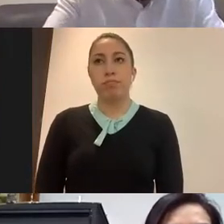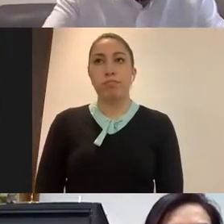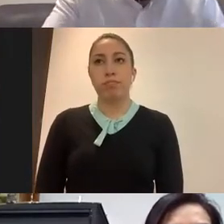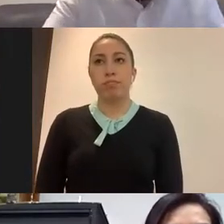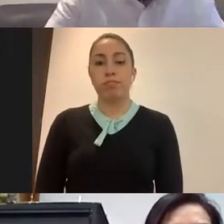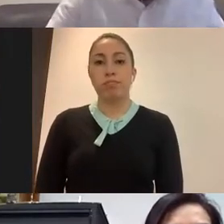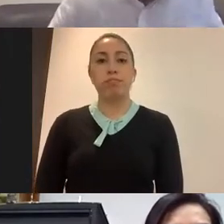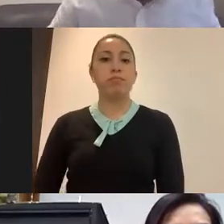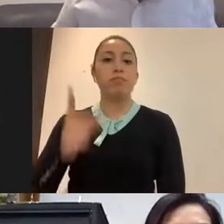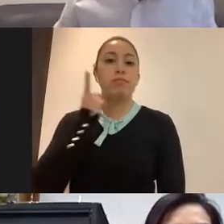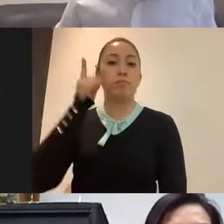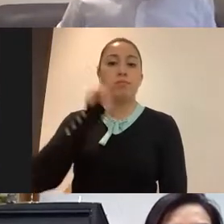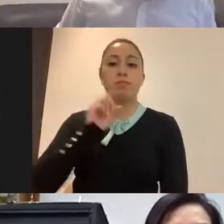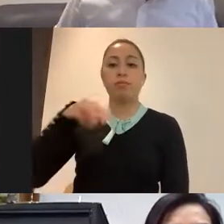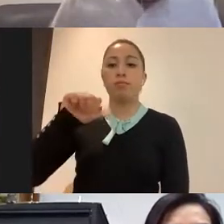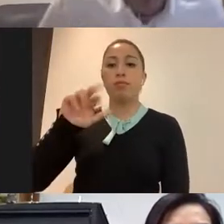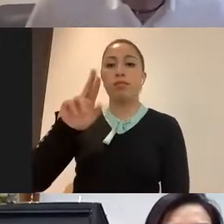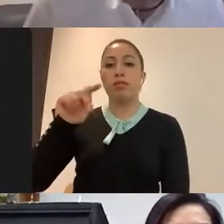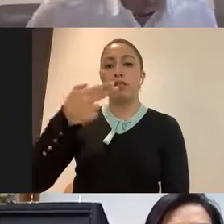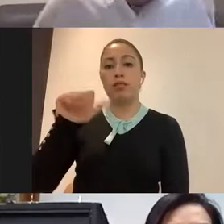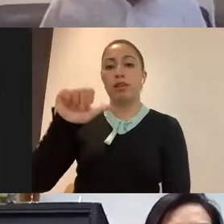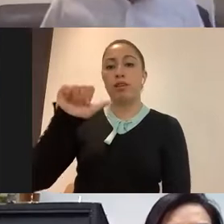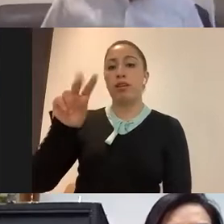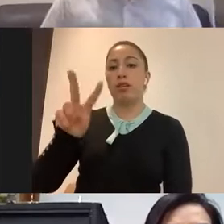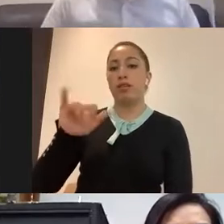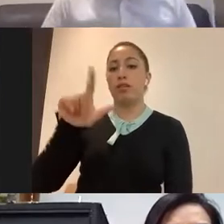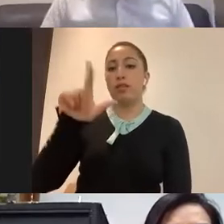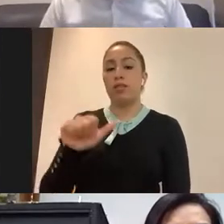Diputada Marta Ávila Ventura.